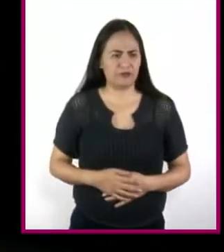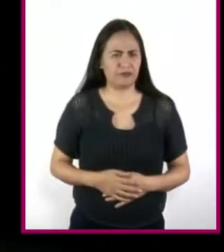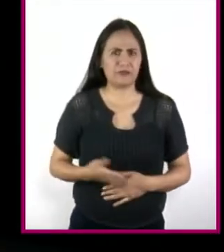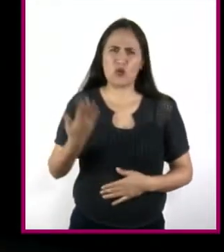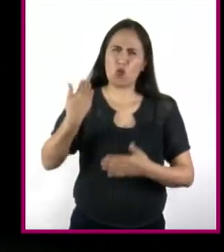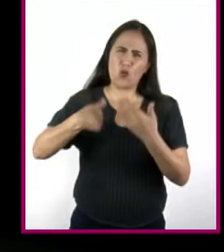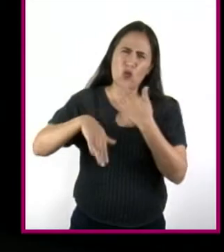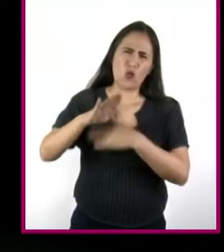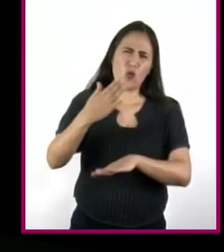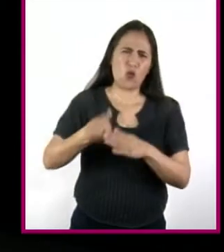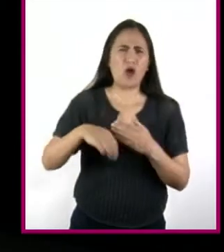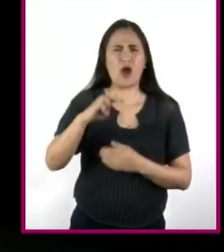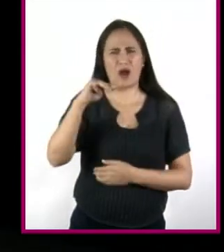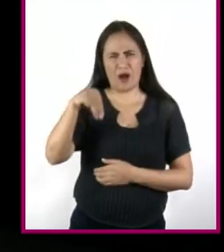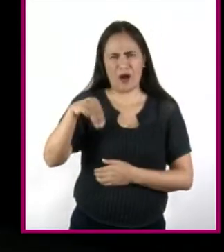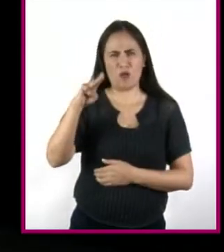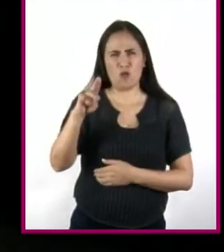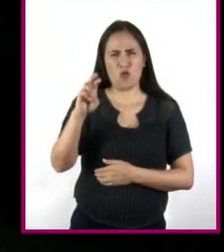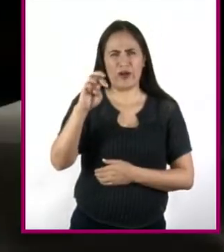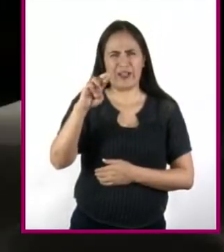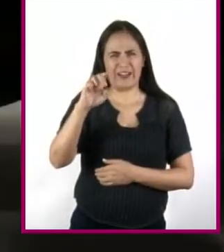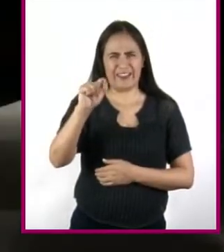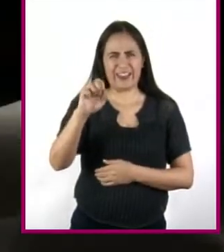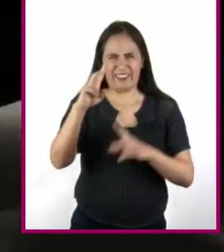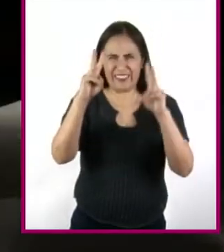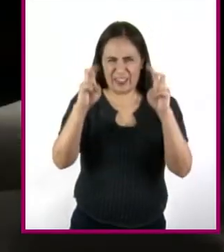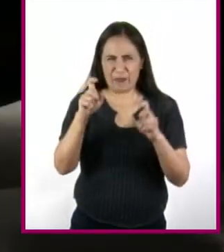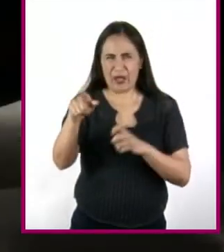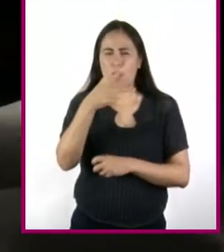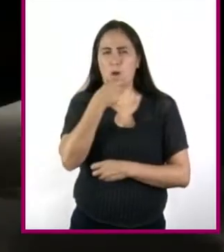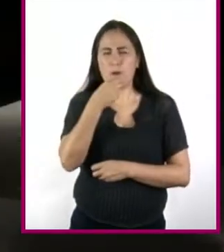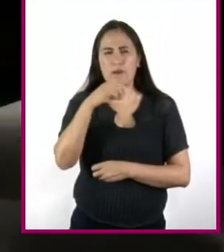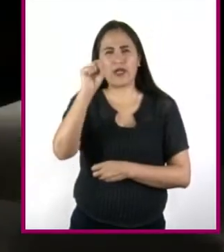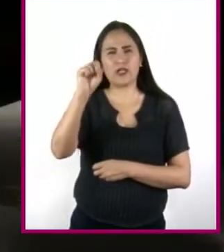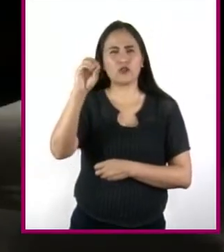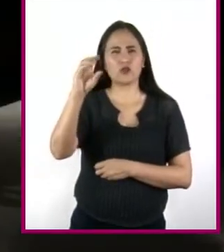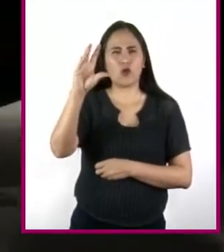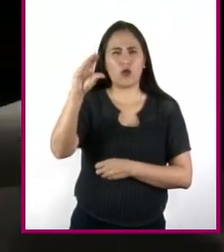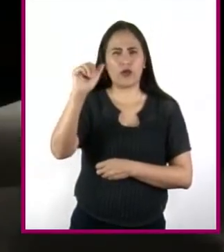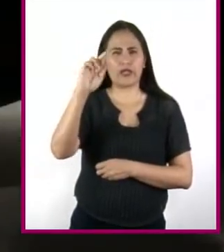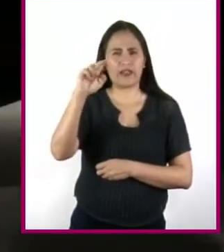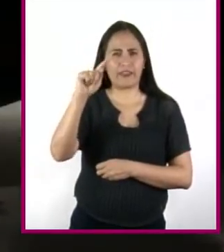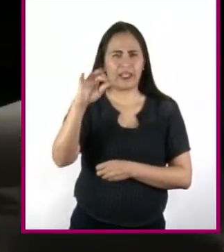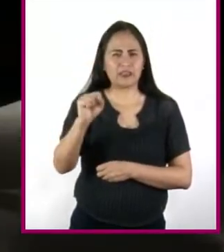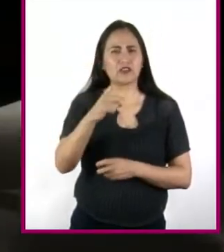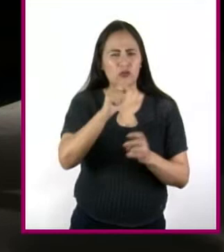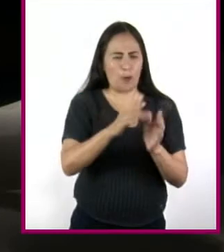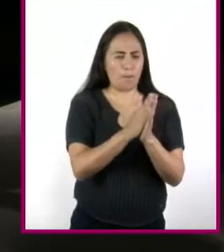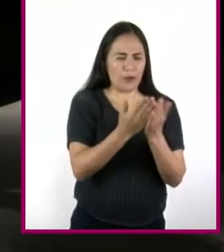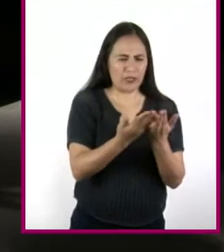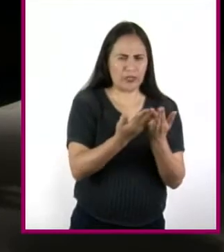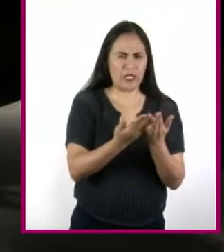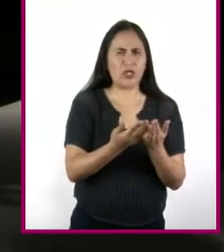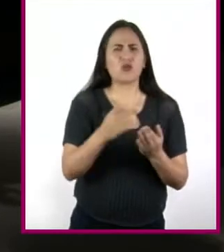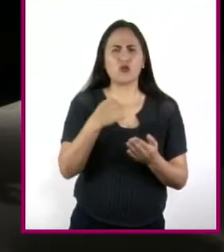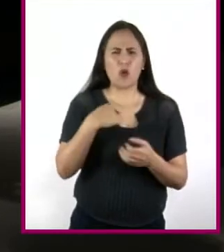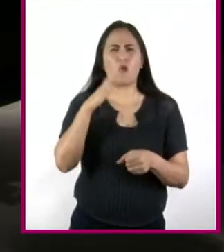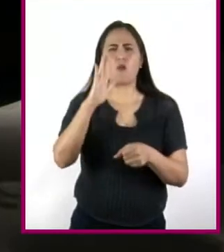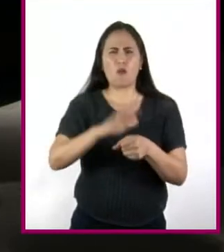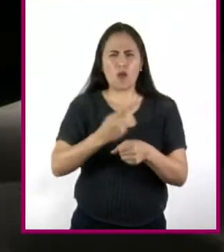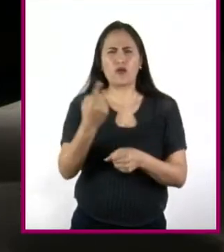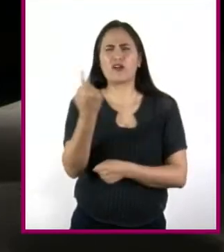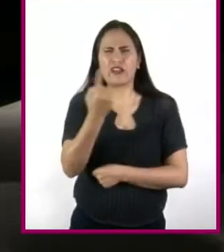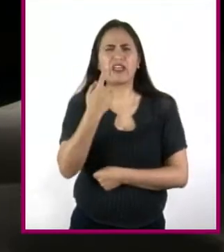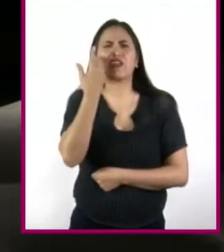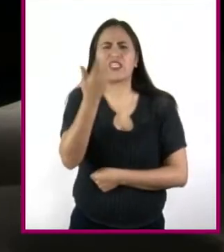mucho tiempo lo podemos encontrar en Sócrates. En el episodio ¿Por qué quiero lo que quiero?, hablamos un poco sobre la